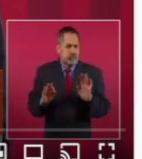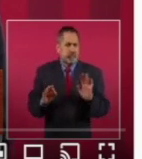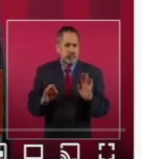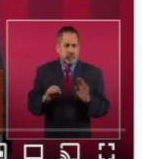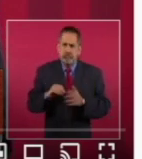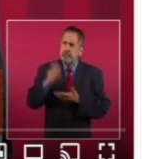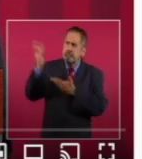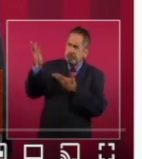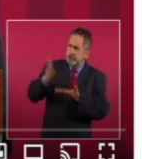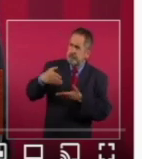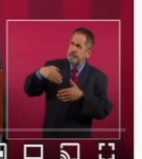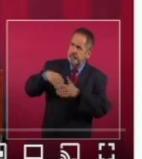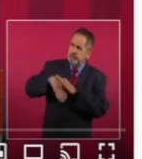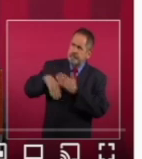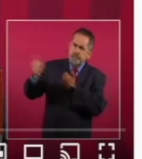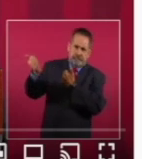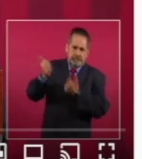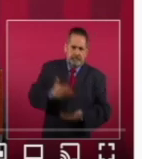puedan entrar